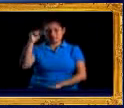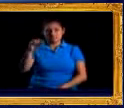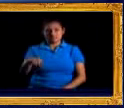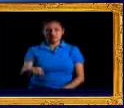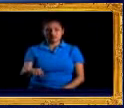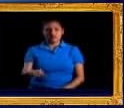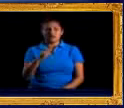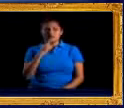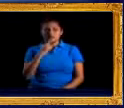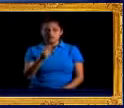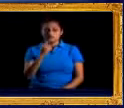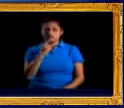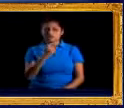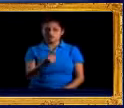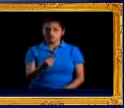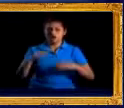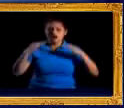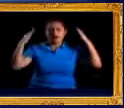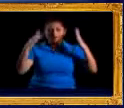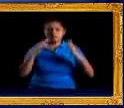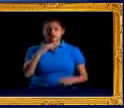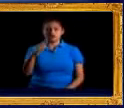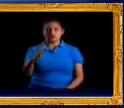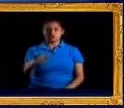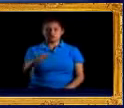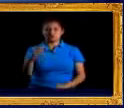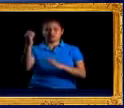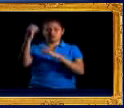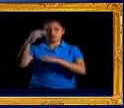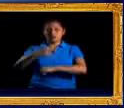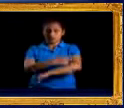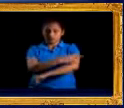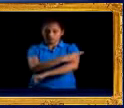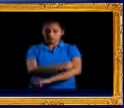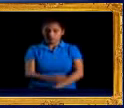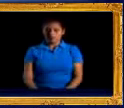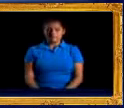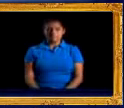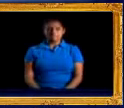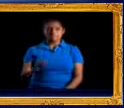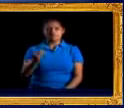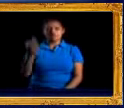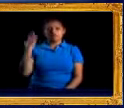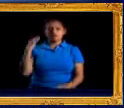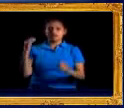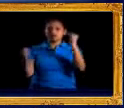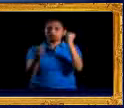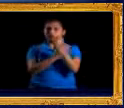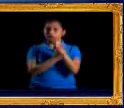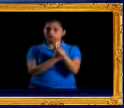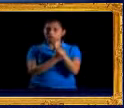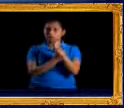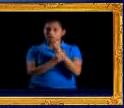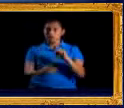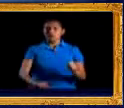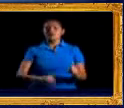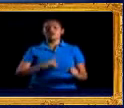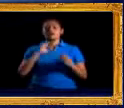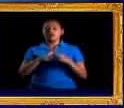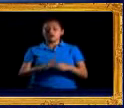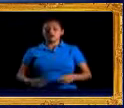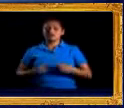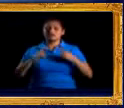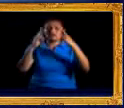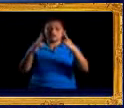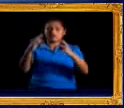hermano, diciendo a gran voz, el Cordero que fue inmolado, digno de recibir